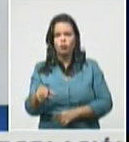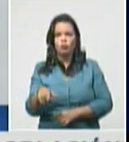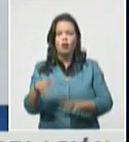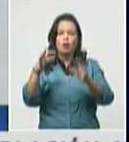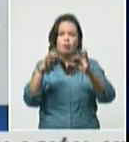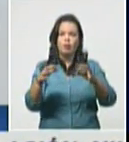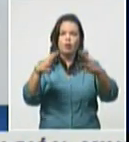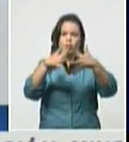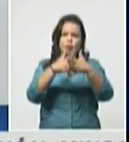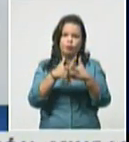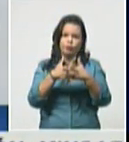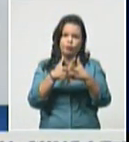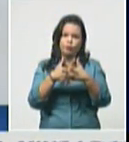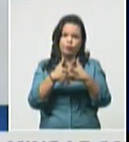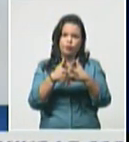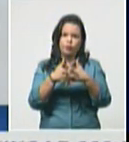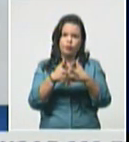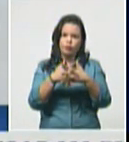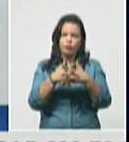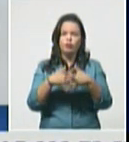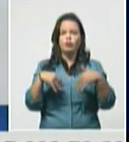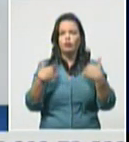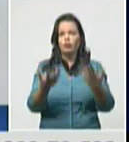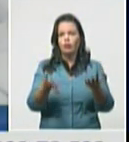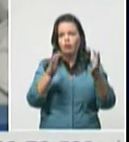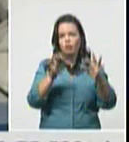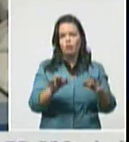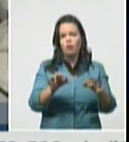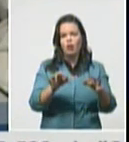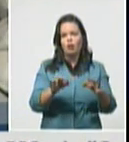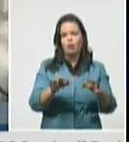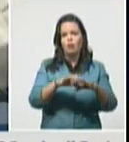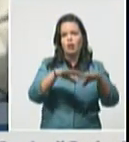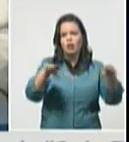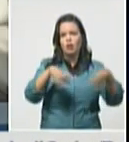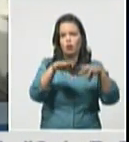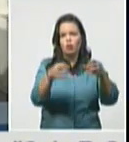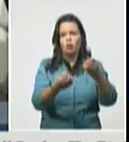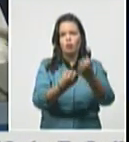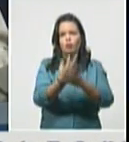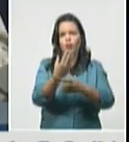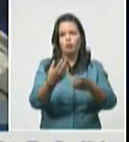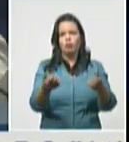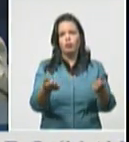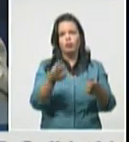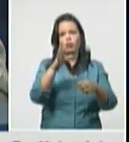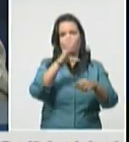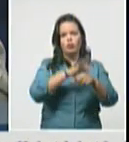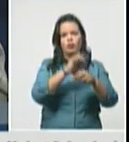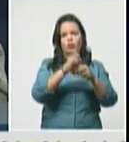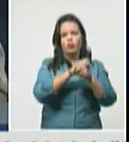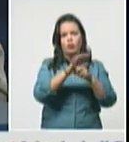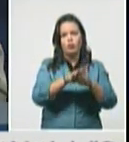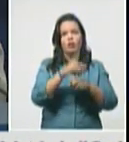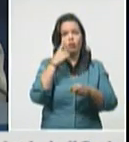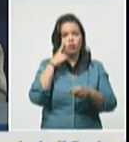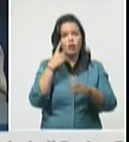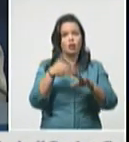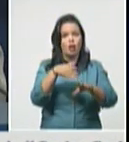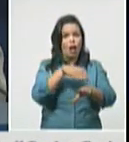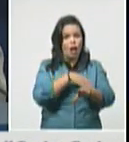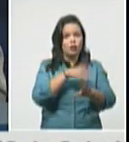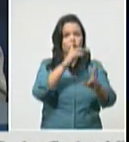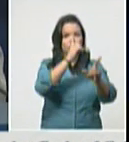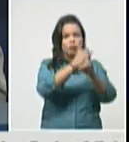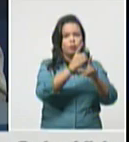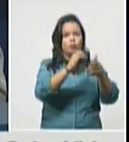trabajando en estos municipios. Fíjense que los dos son contactos de casos confirmados, y